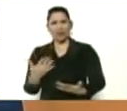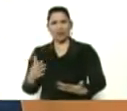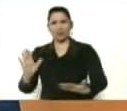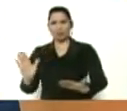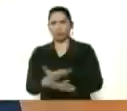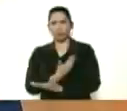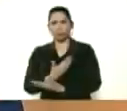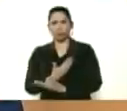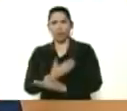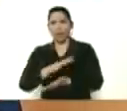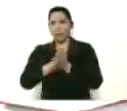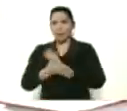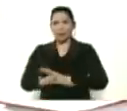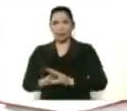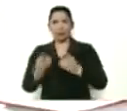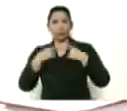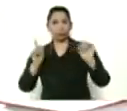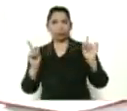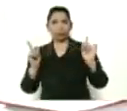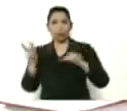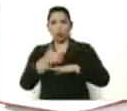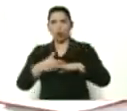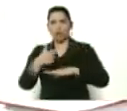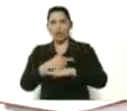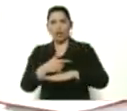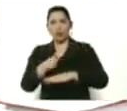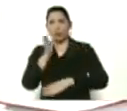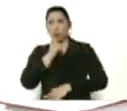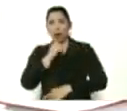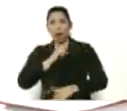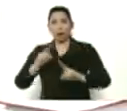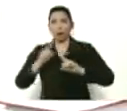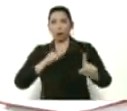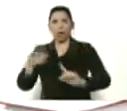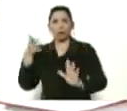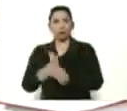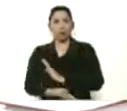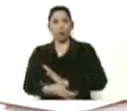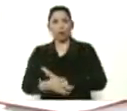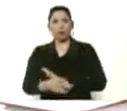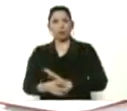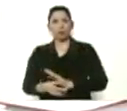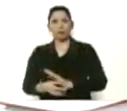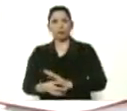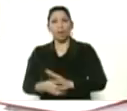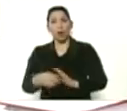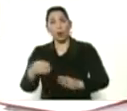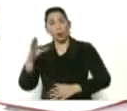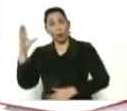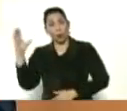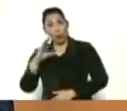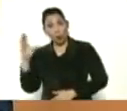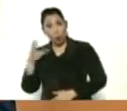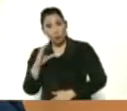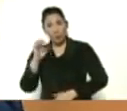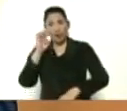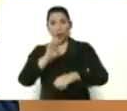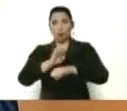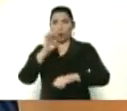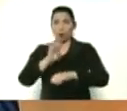llama la encuesta Ipsos de los gobiernos que mejor habían actuado respecto a la pandemia. ¿Y cuáles eran? El de Colombia, el de